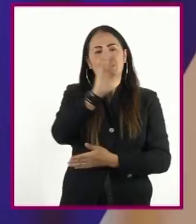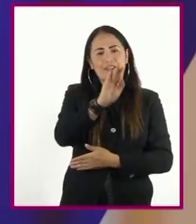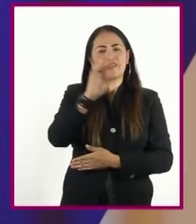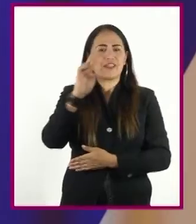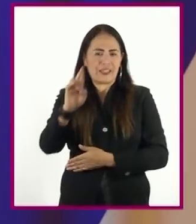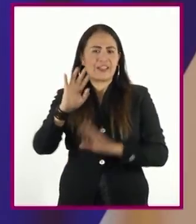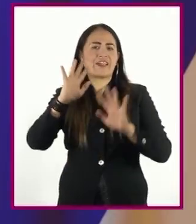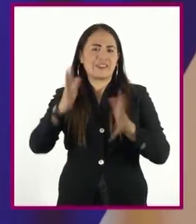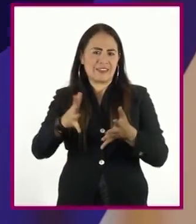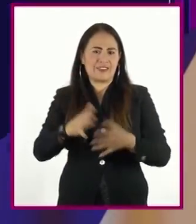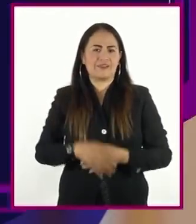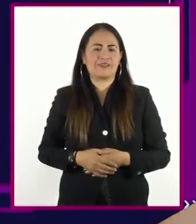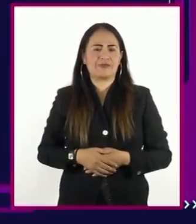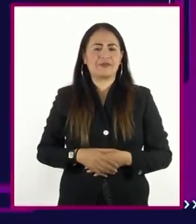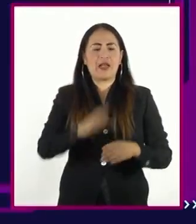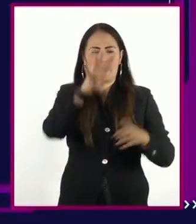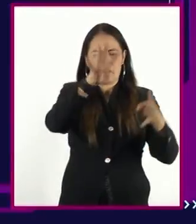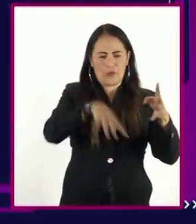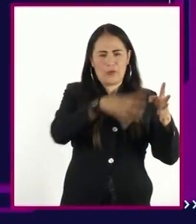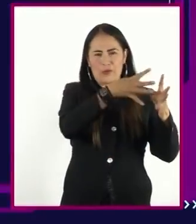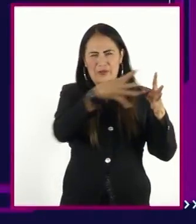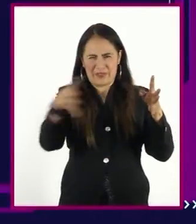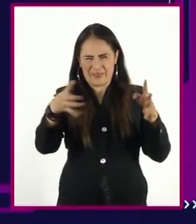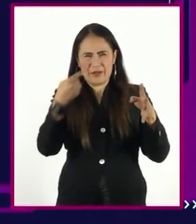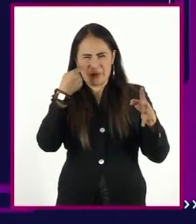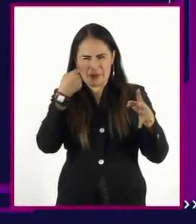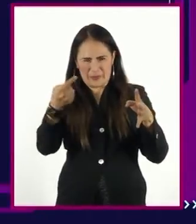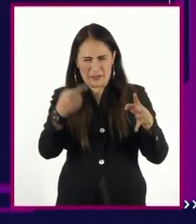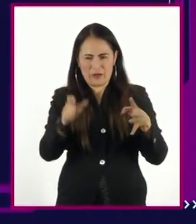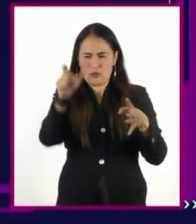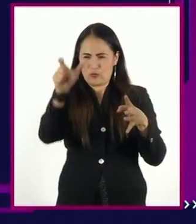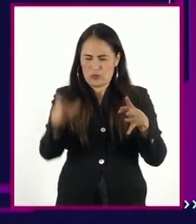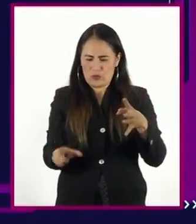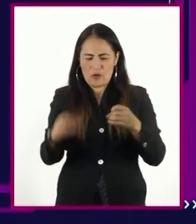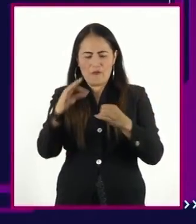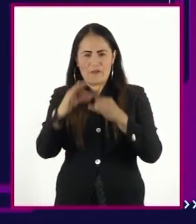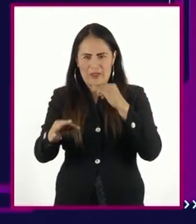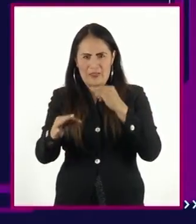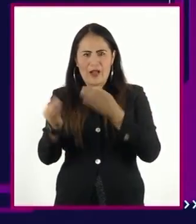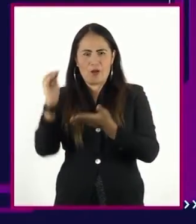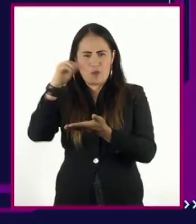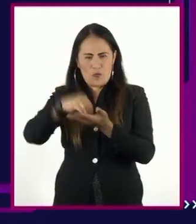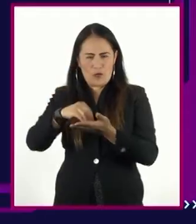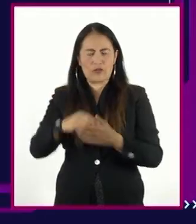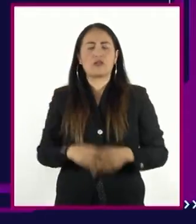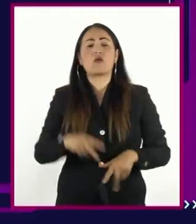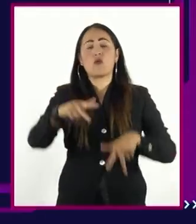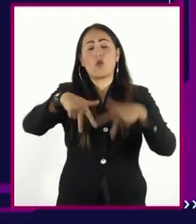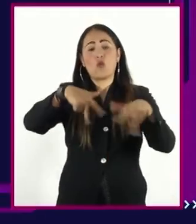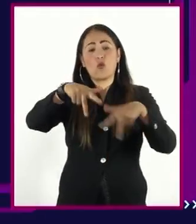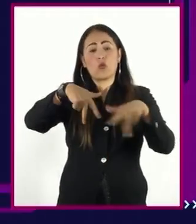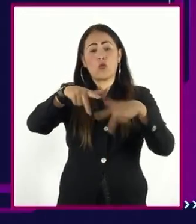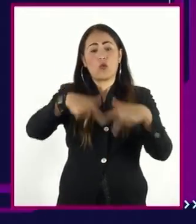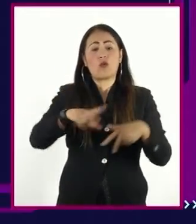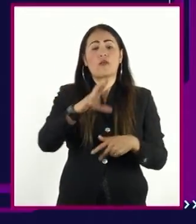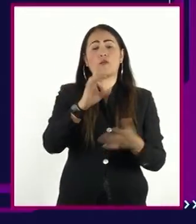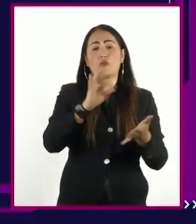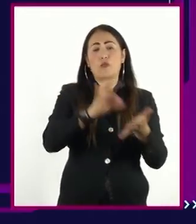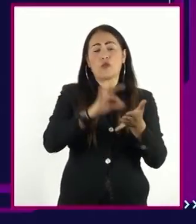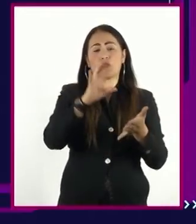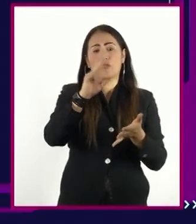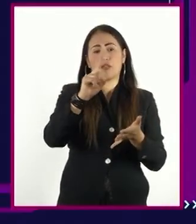relativa. Regresemos a la tabla para completar la última columna. Para fútbol, 39 centésimos